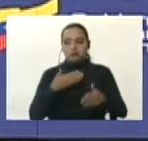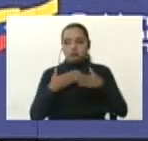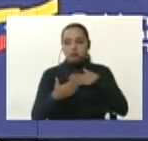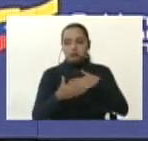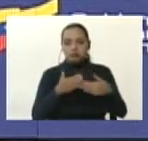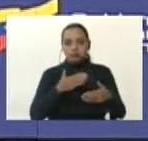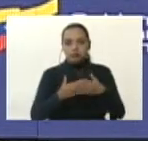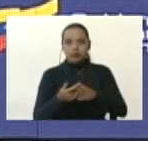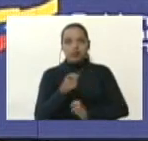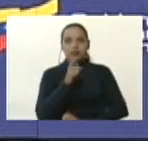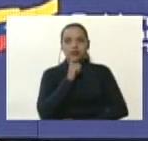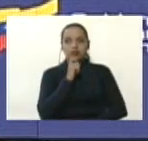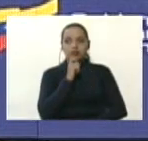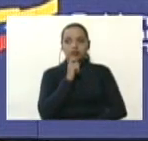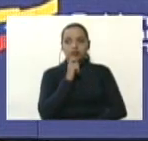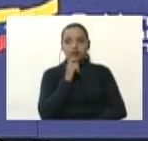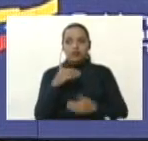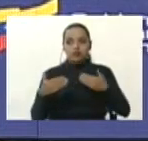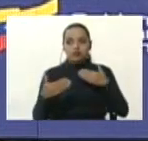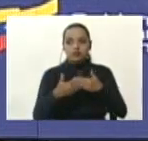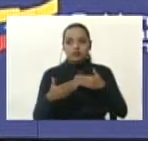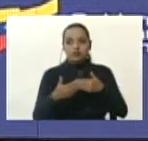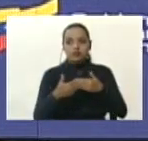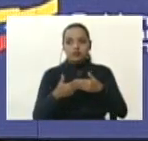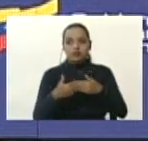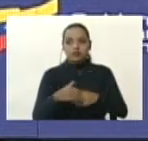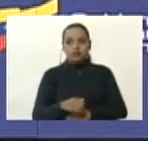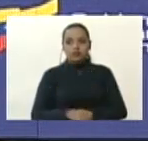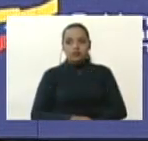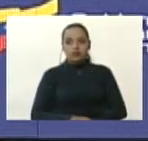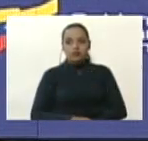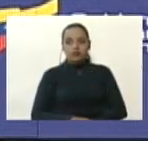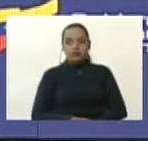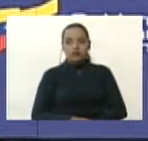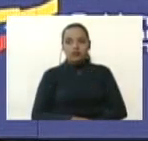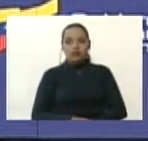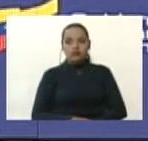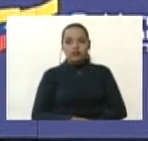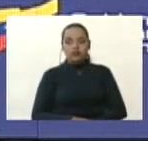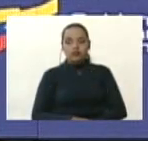brutal represión y conspiración contra Venezuela.